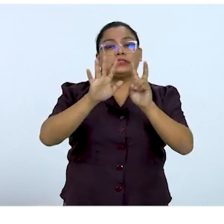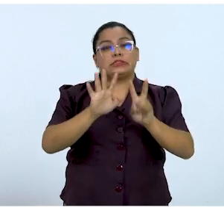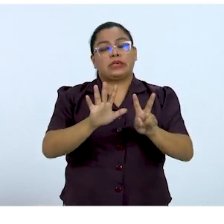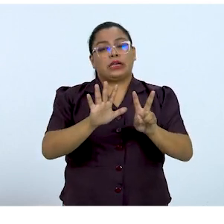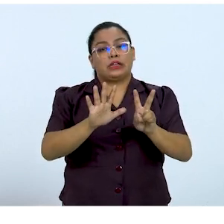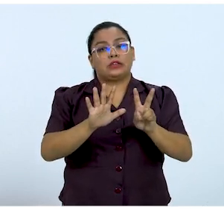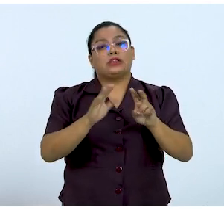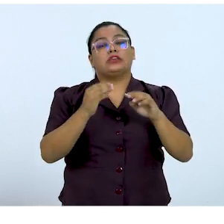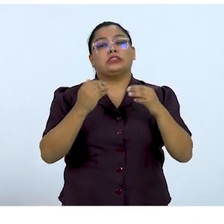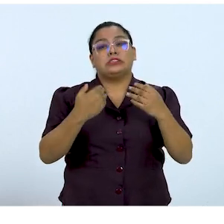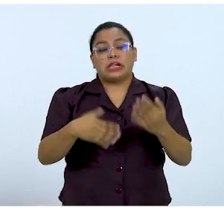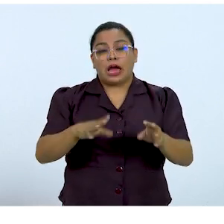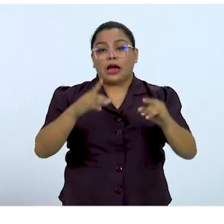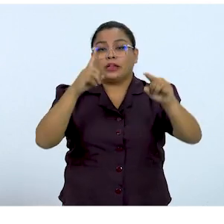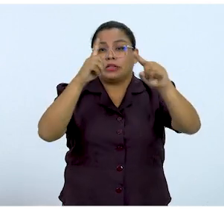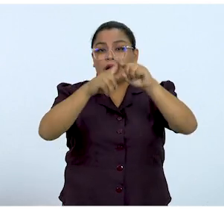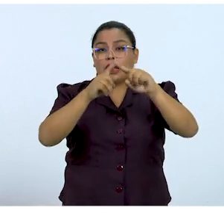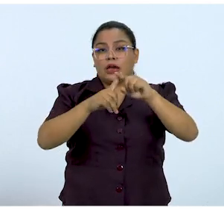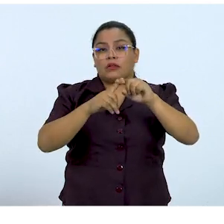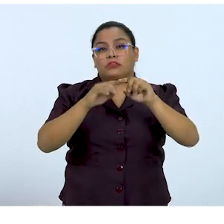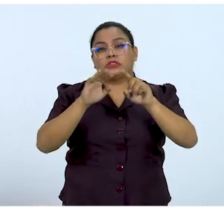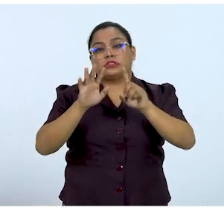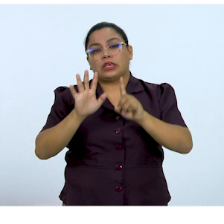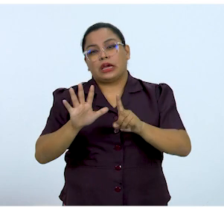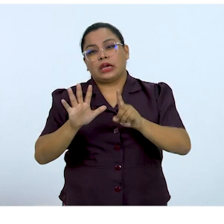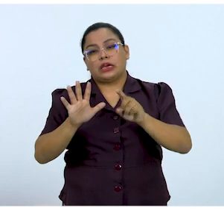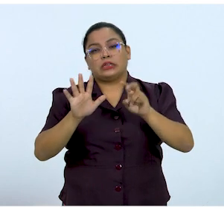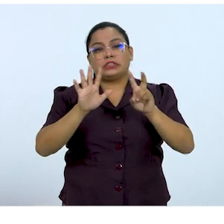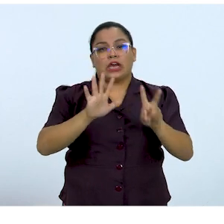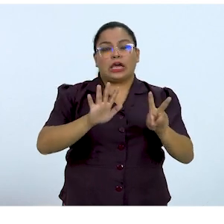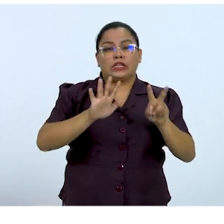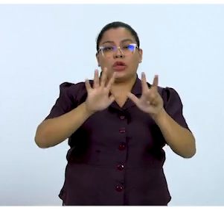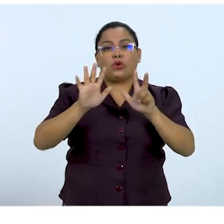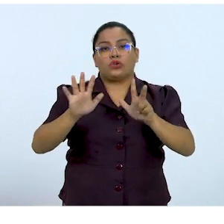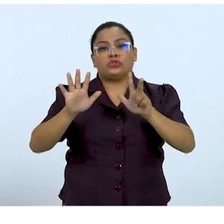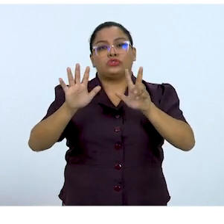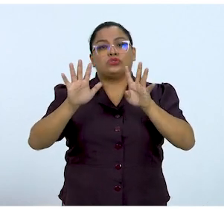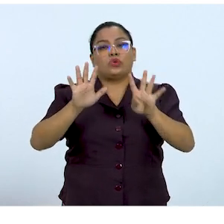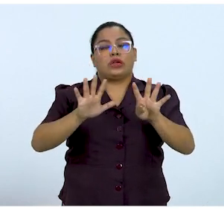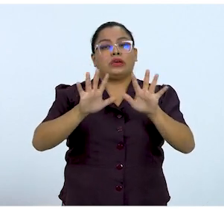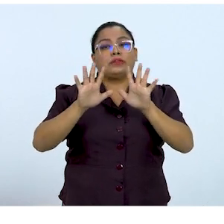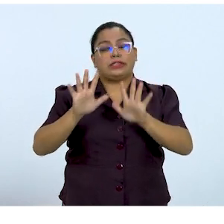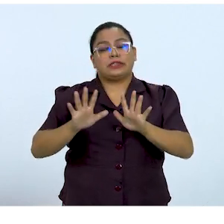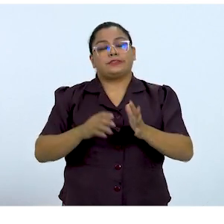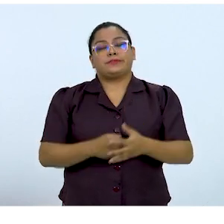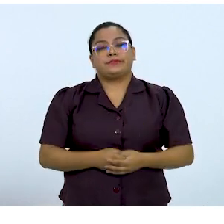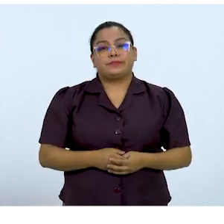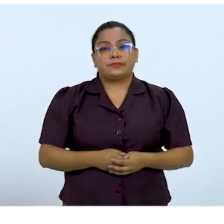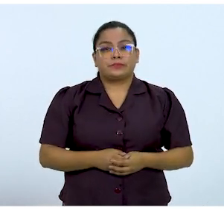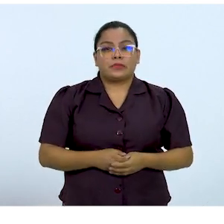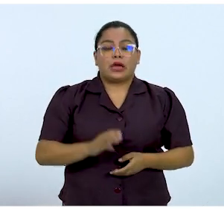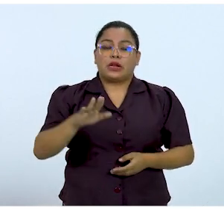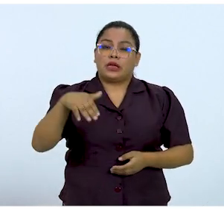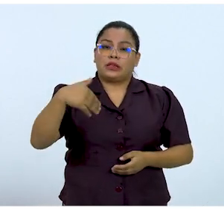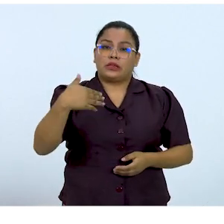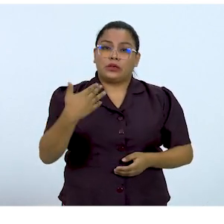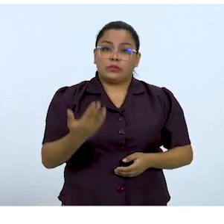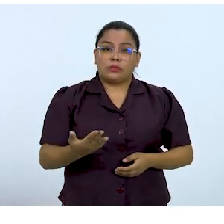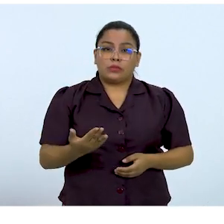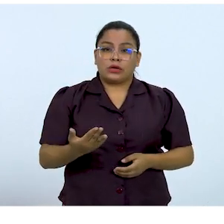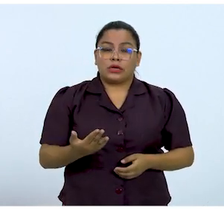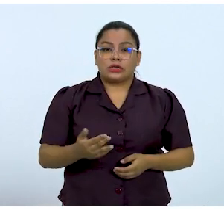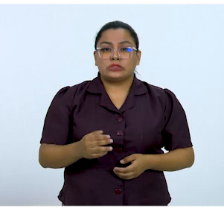unidad 7, se construyen las tablas del 6, 7, 8, 9 y 10, para